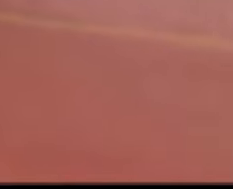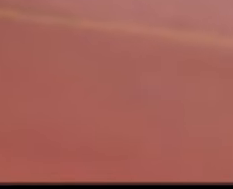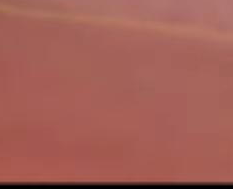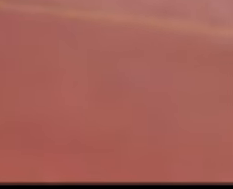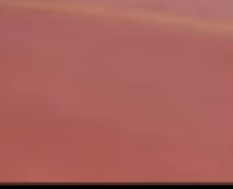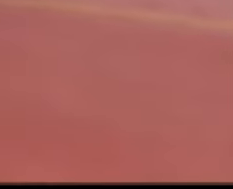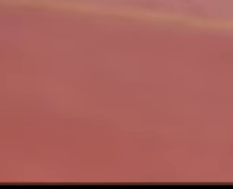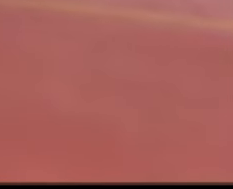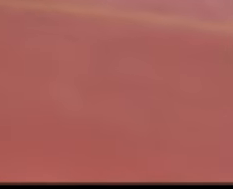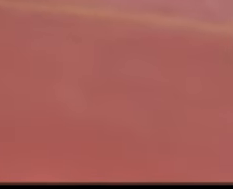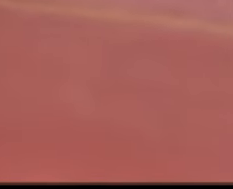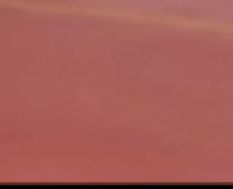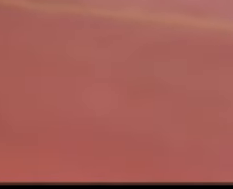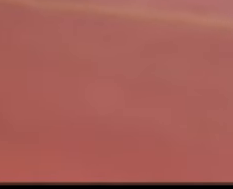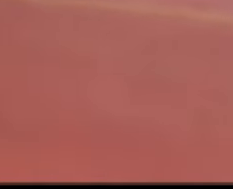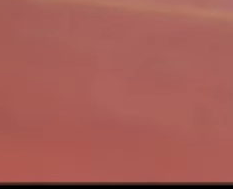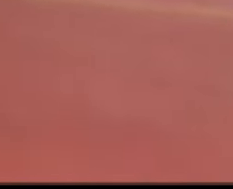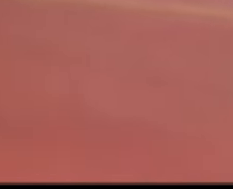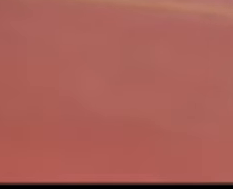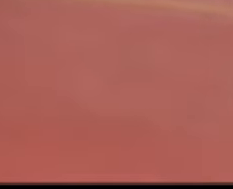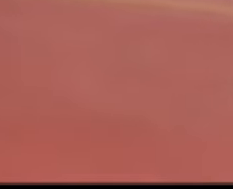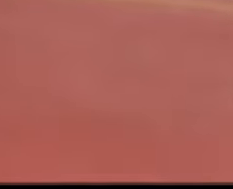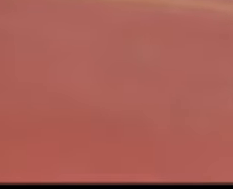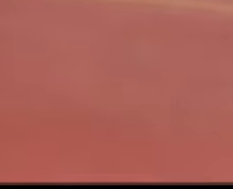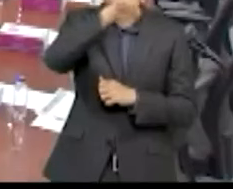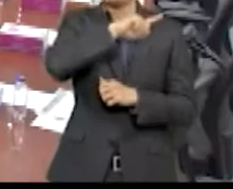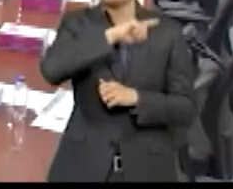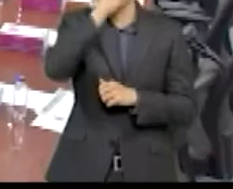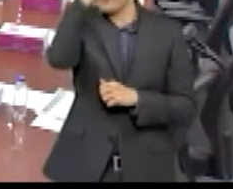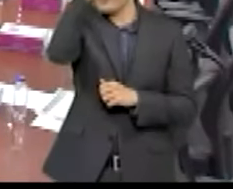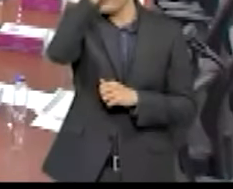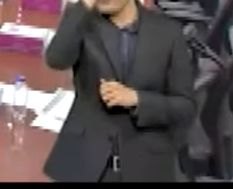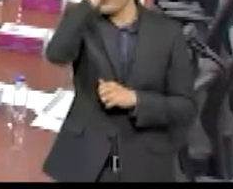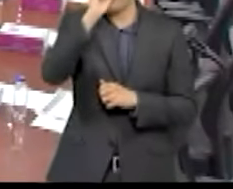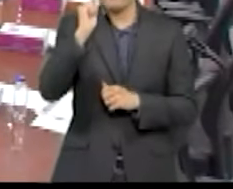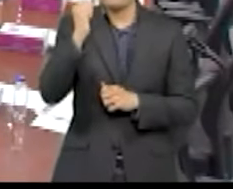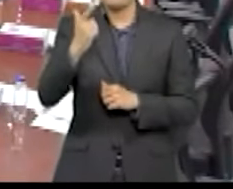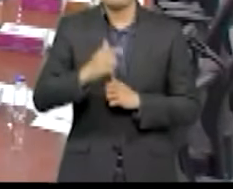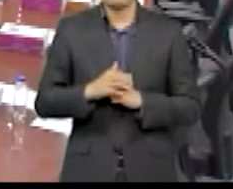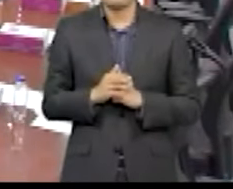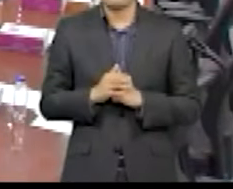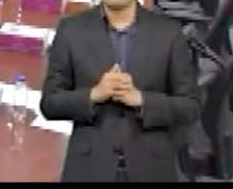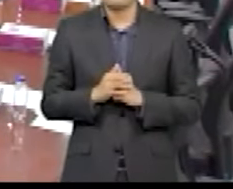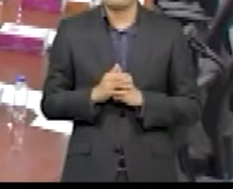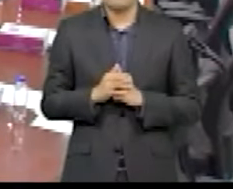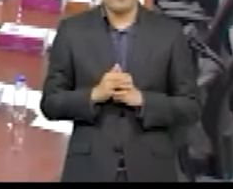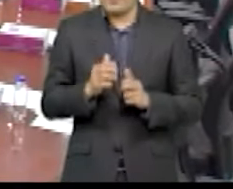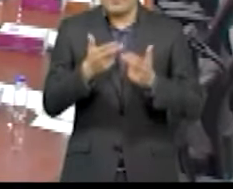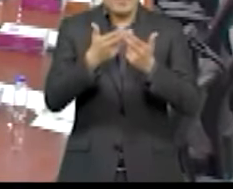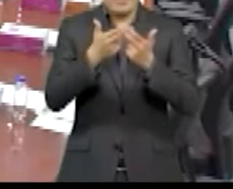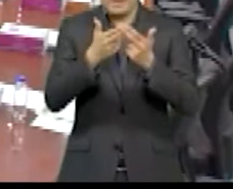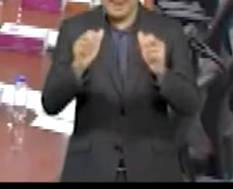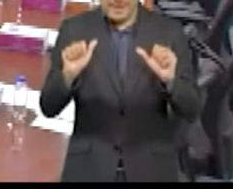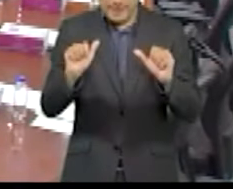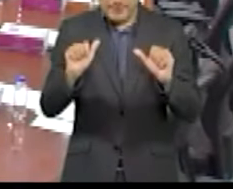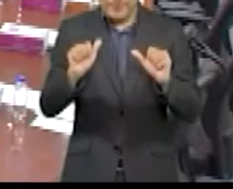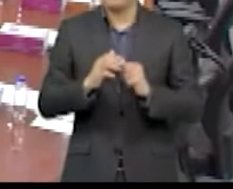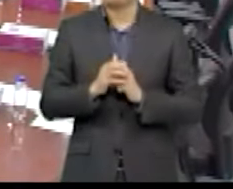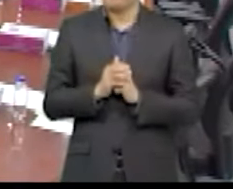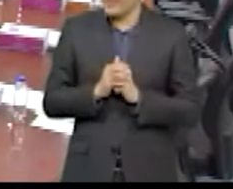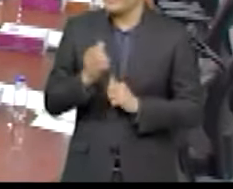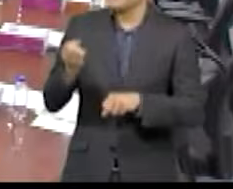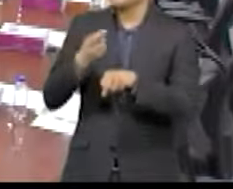corresponde totalmente a las autoridades. Nosotros lo que hacemos es notificar a las autoridades de las distintas circunstancias que vemos y pedimos